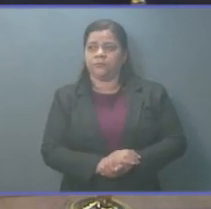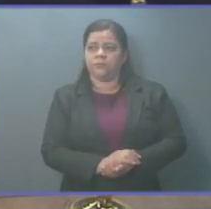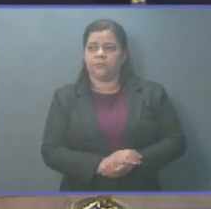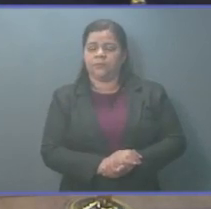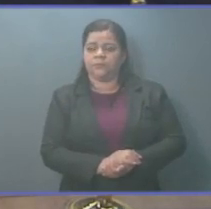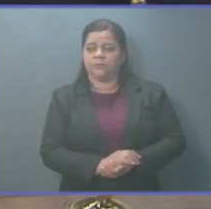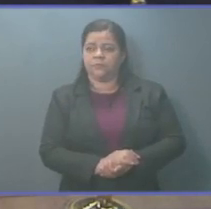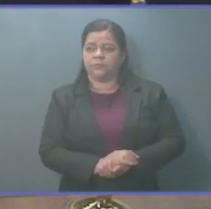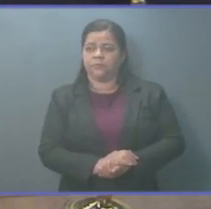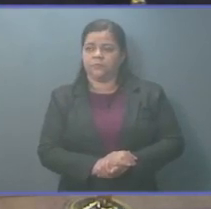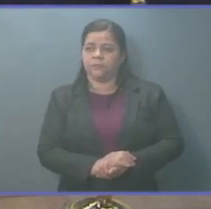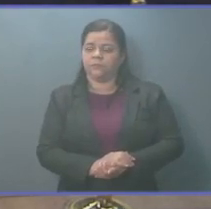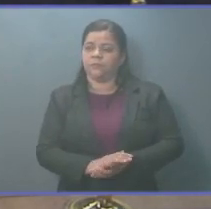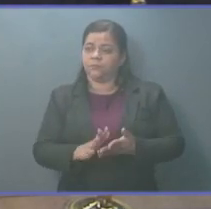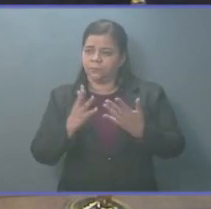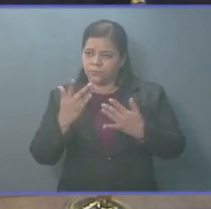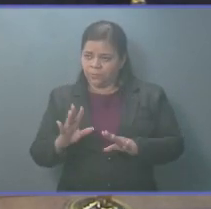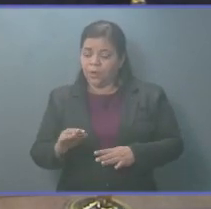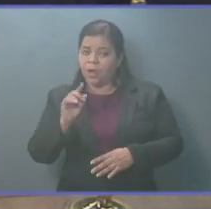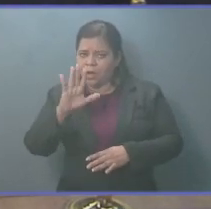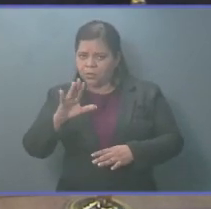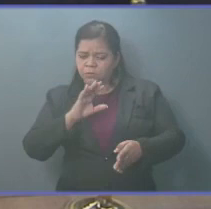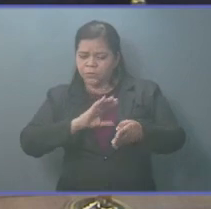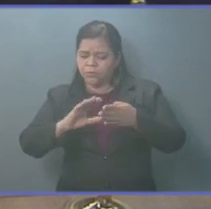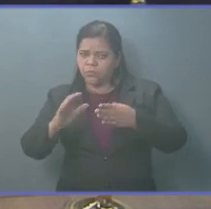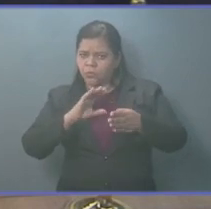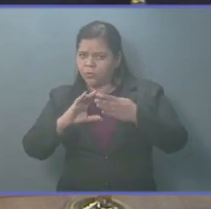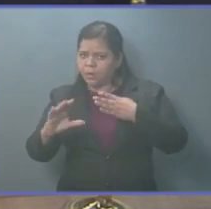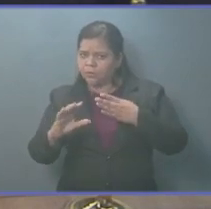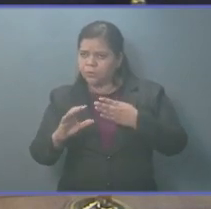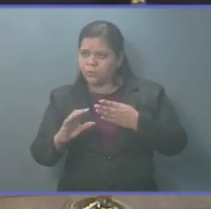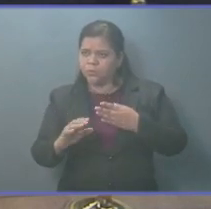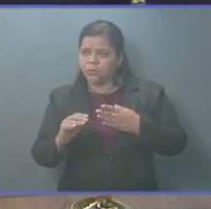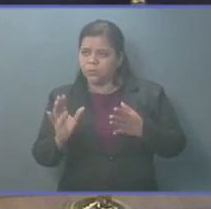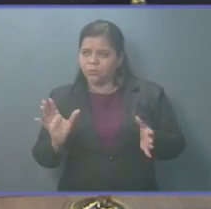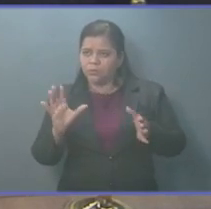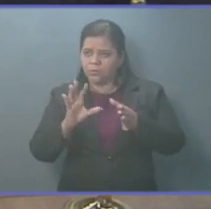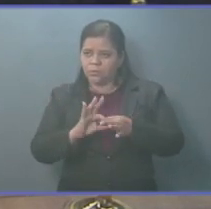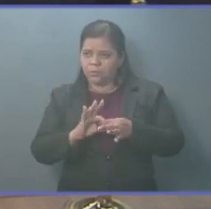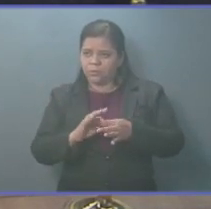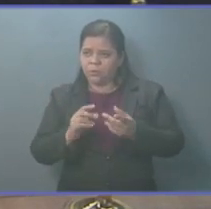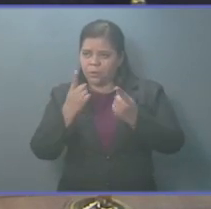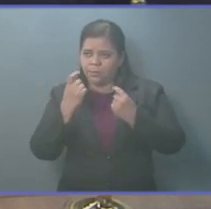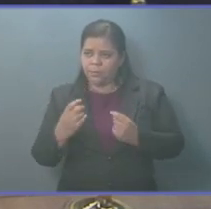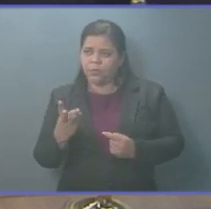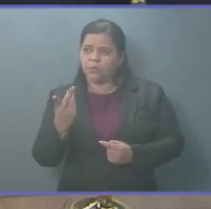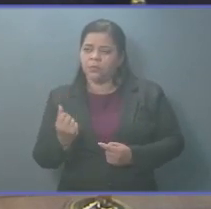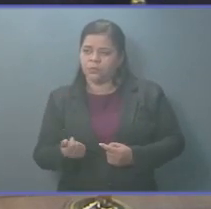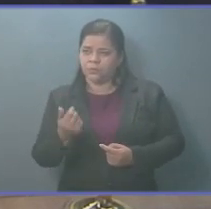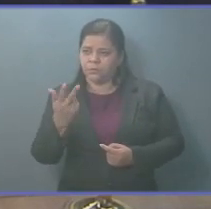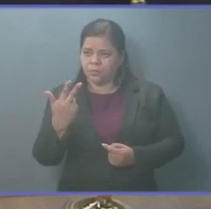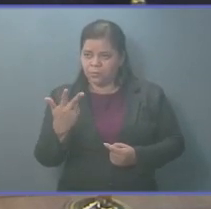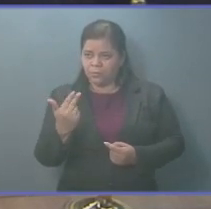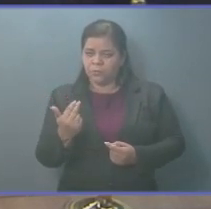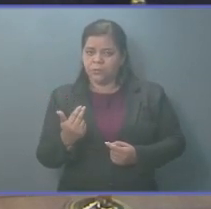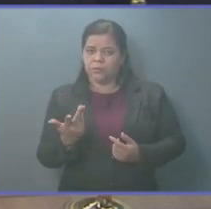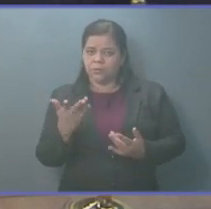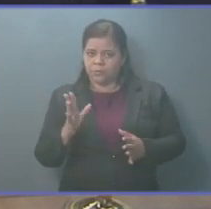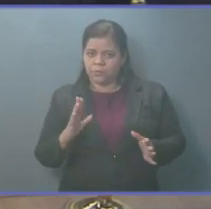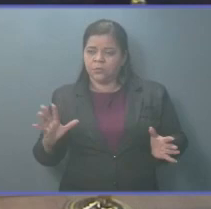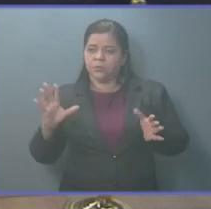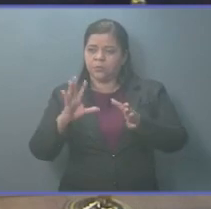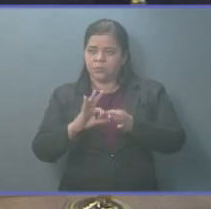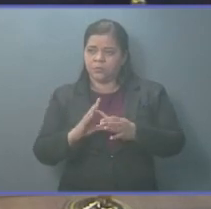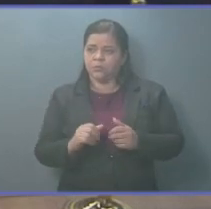la ambientación que hizo es relacionada con la pregunta número 13, que está